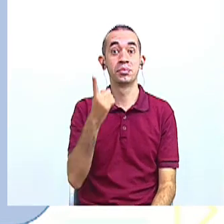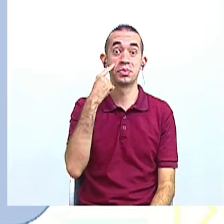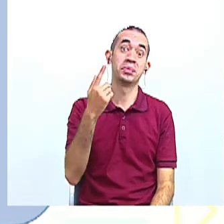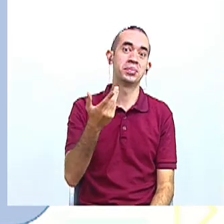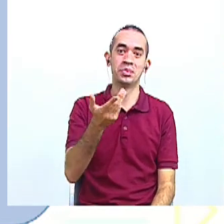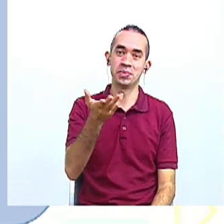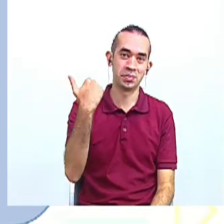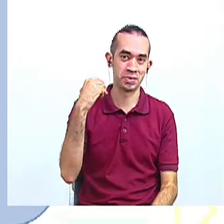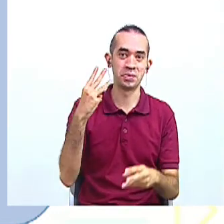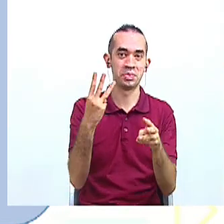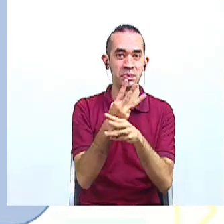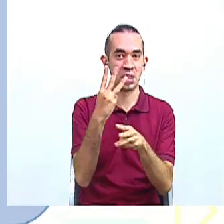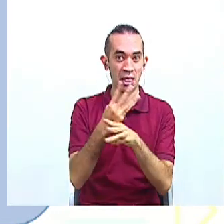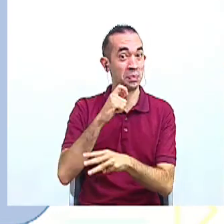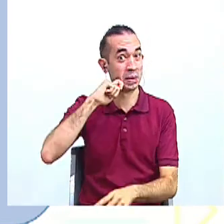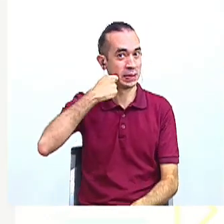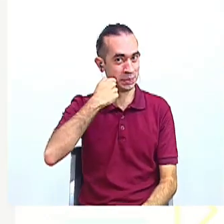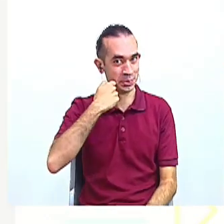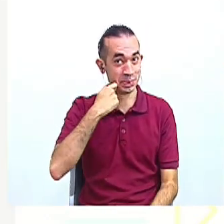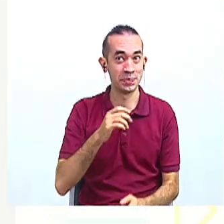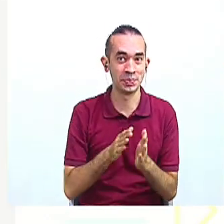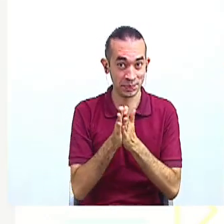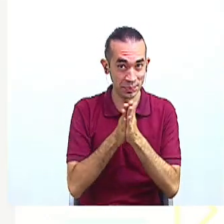invitar al Matematips del día de hoy.